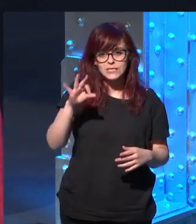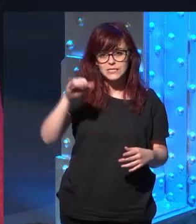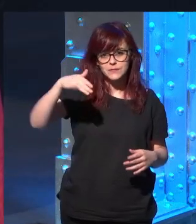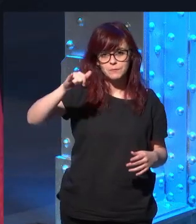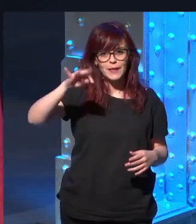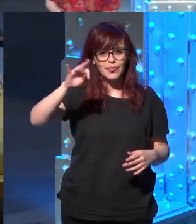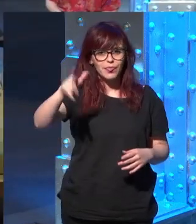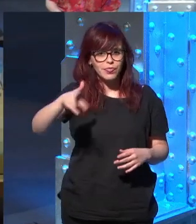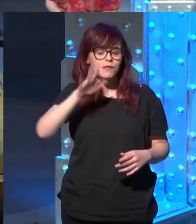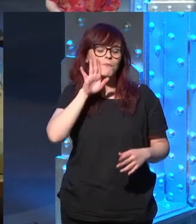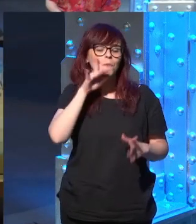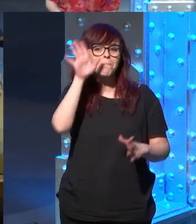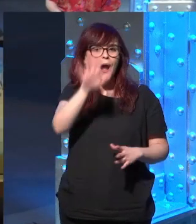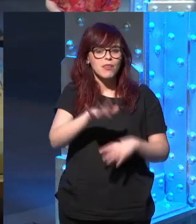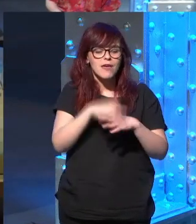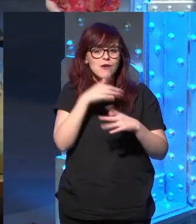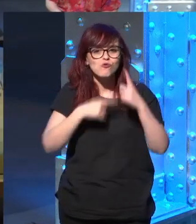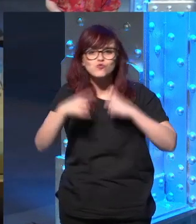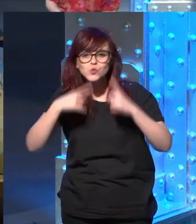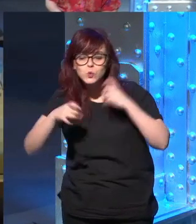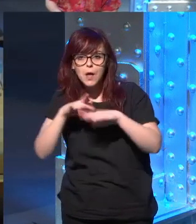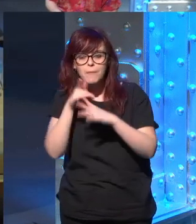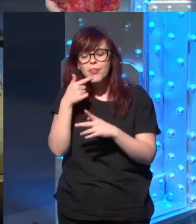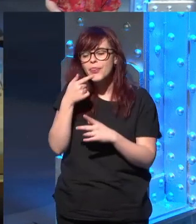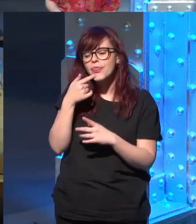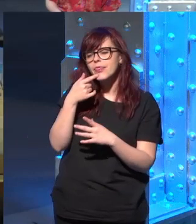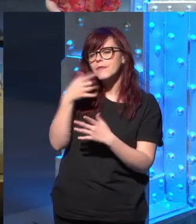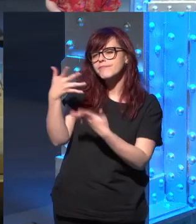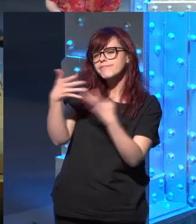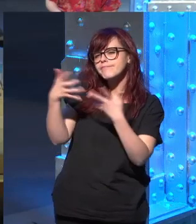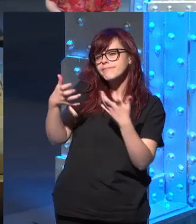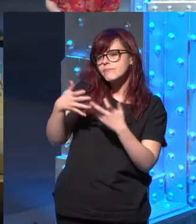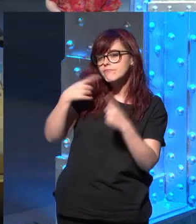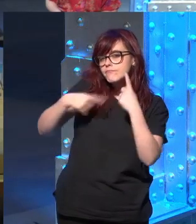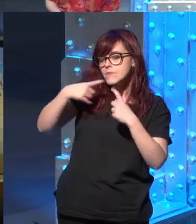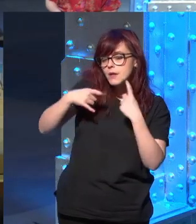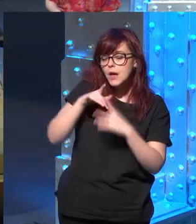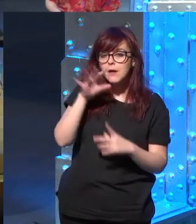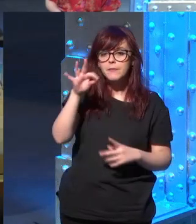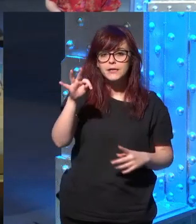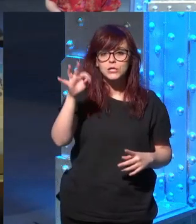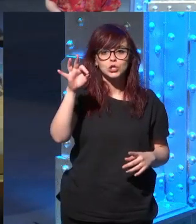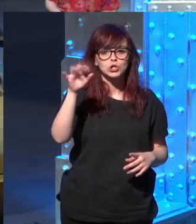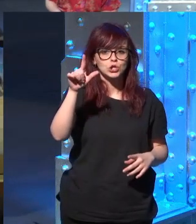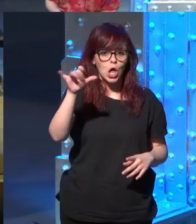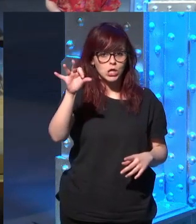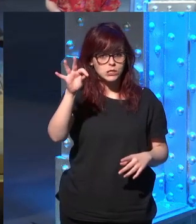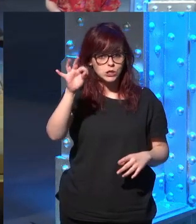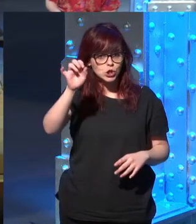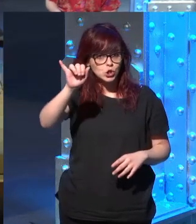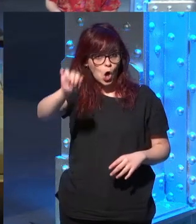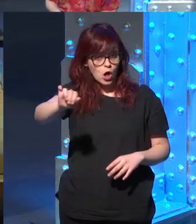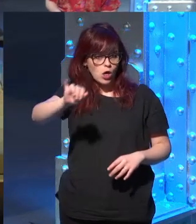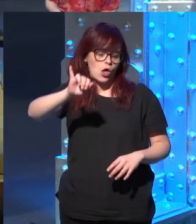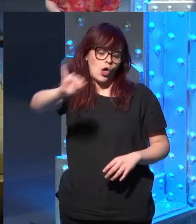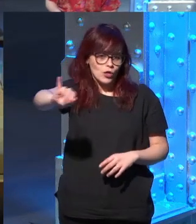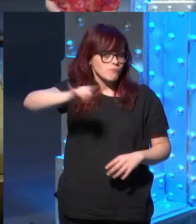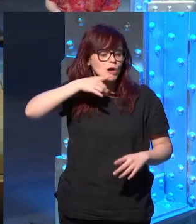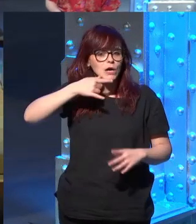iPad al lado, sí, y que con lo cual irá consultando las cosas que ella dice. Lo que claro. Escribe. Que no vamos a ser Tolstoy ya nunca en la vida, no pasa nada. O sea, quiero